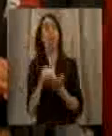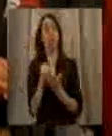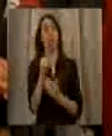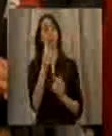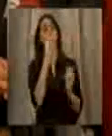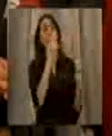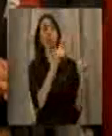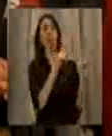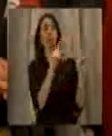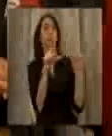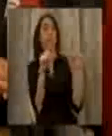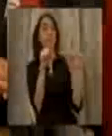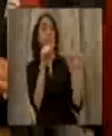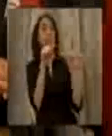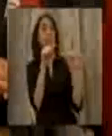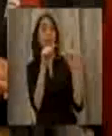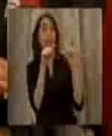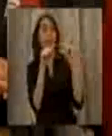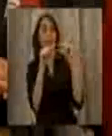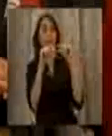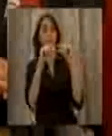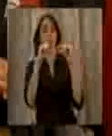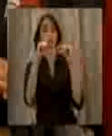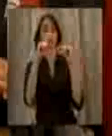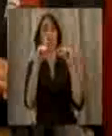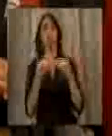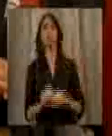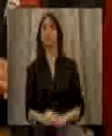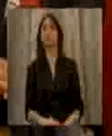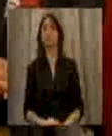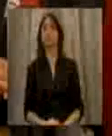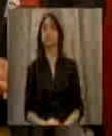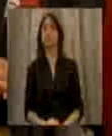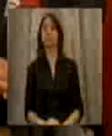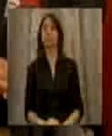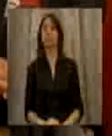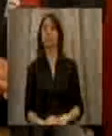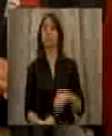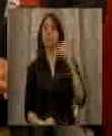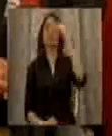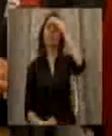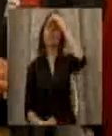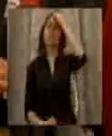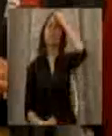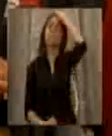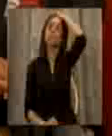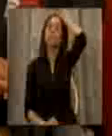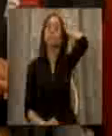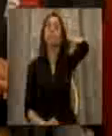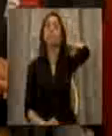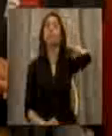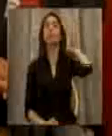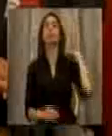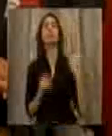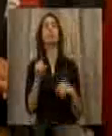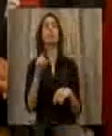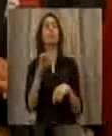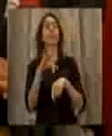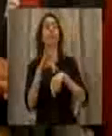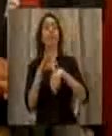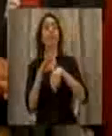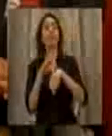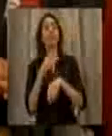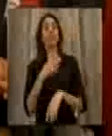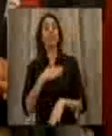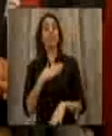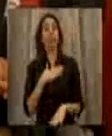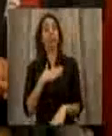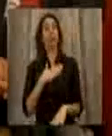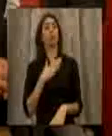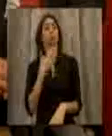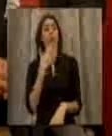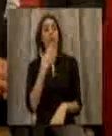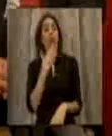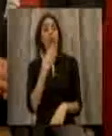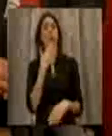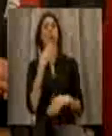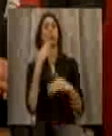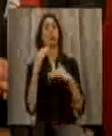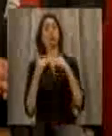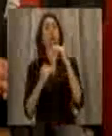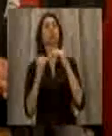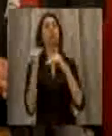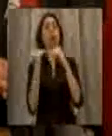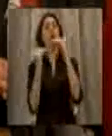ven en ese gráfico. En el área de la salud también han habido avances muy importantes. Ahí